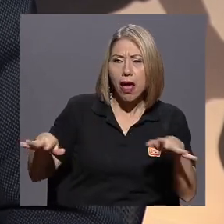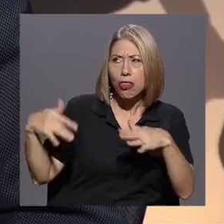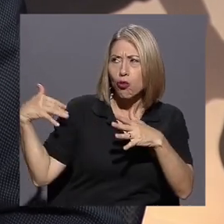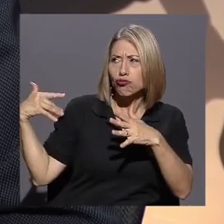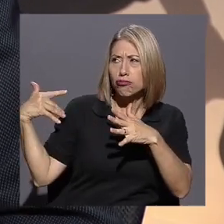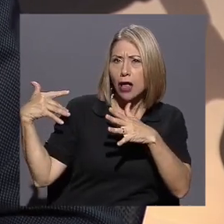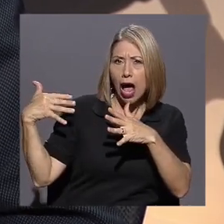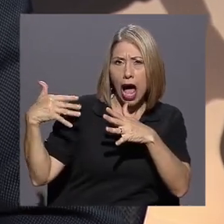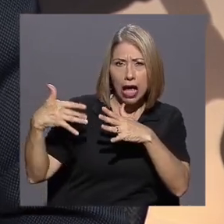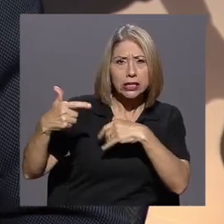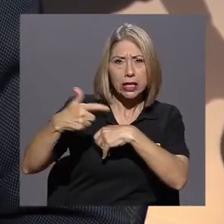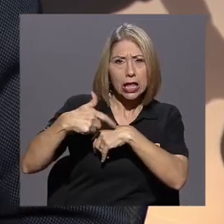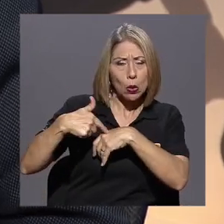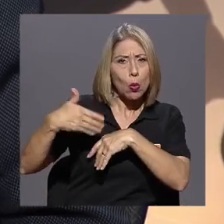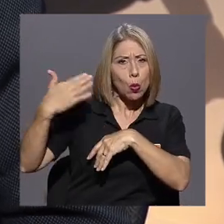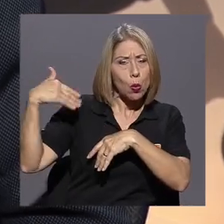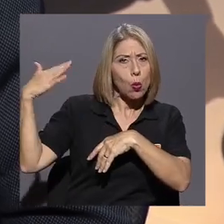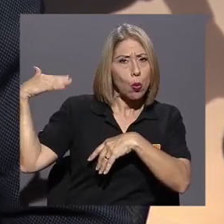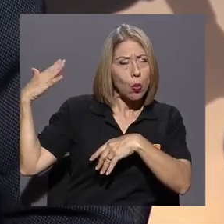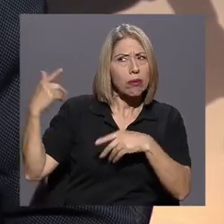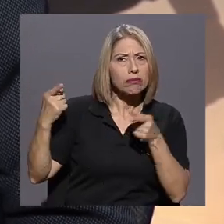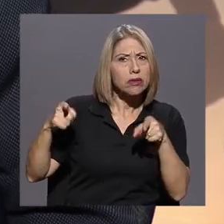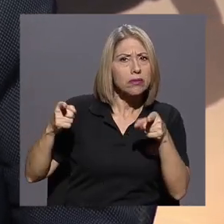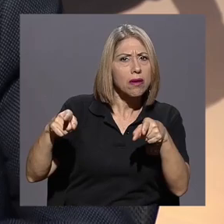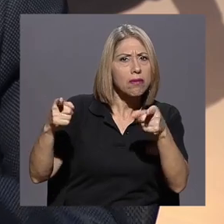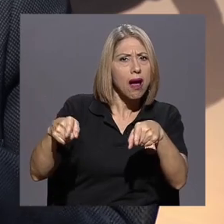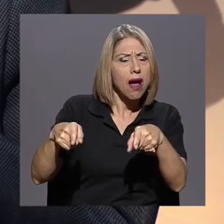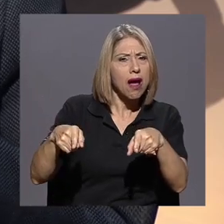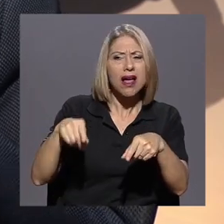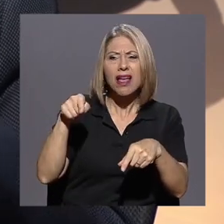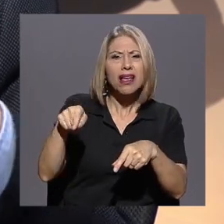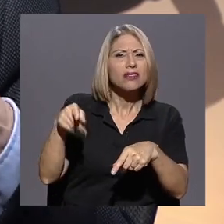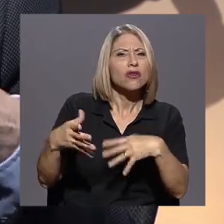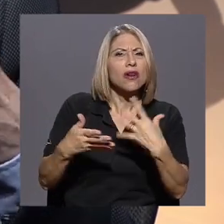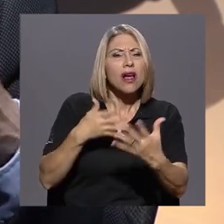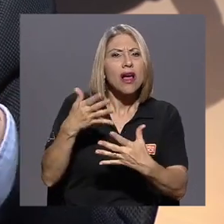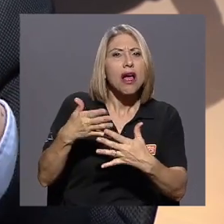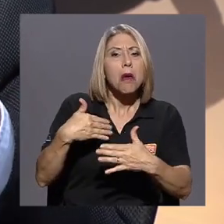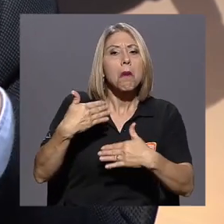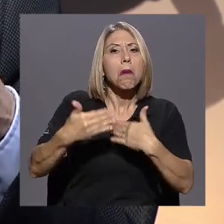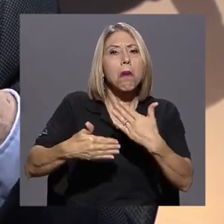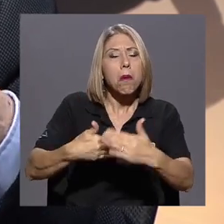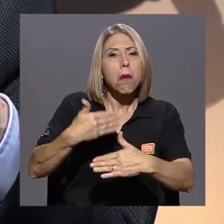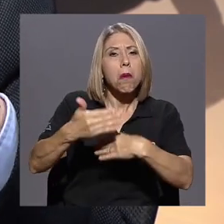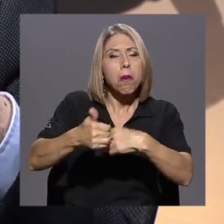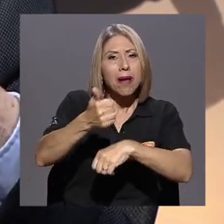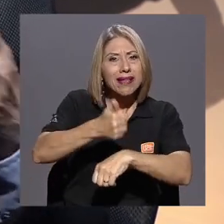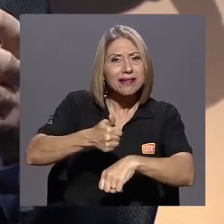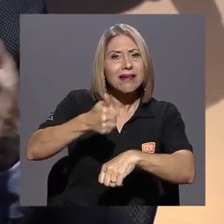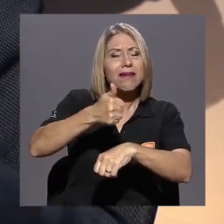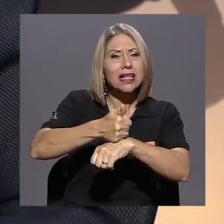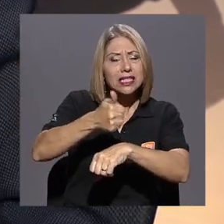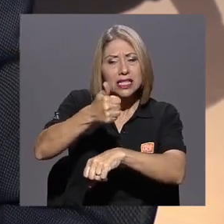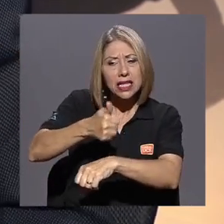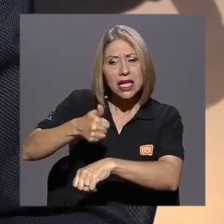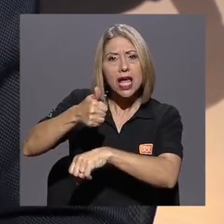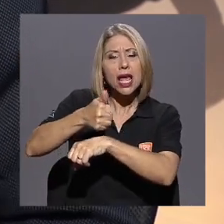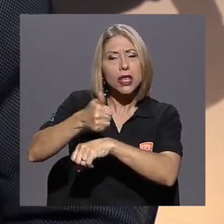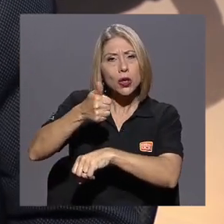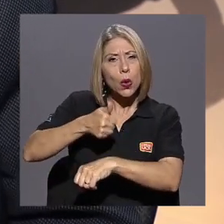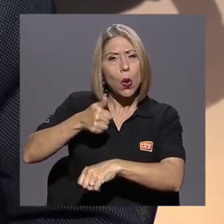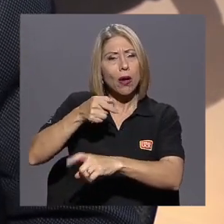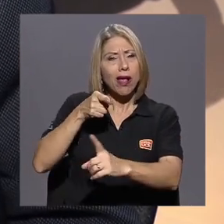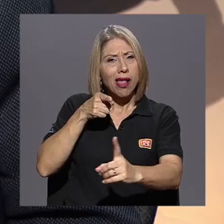hace su rato ya, son vientos que van estableciendo ciertos blancos,